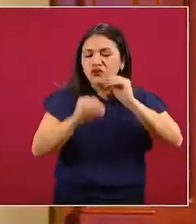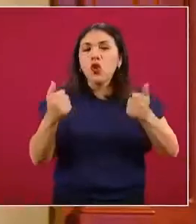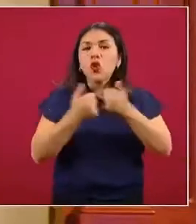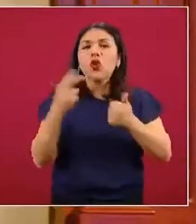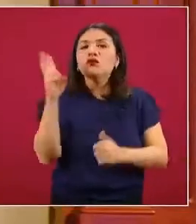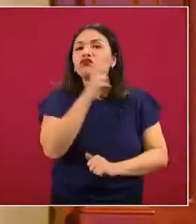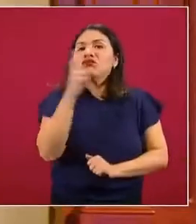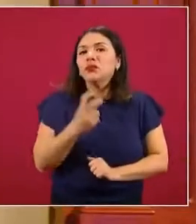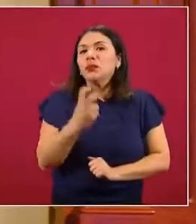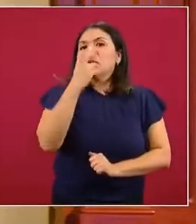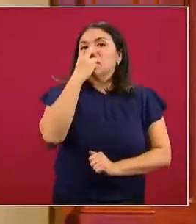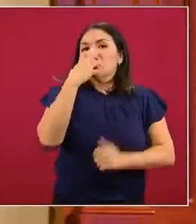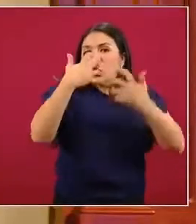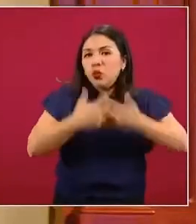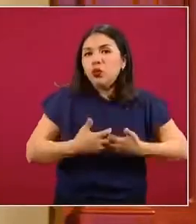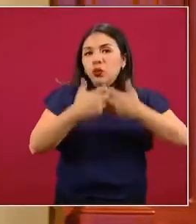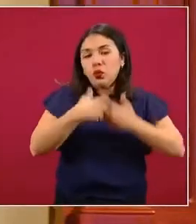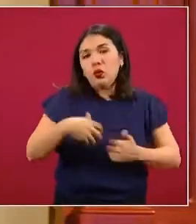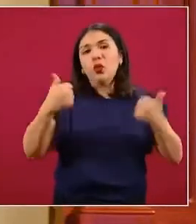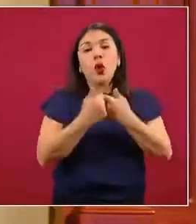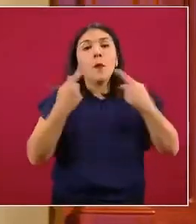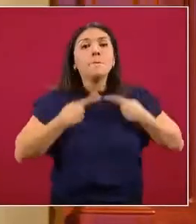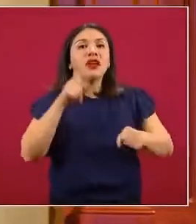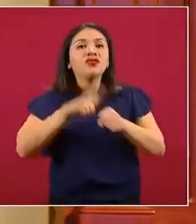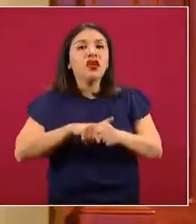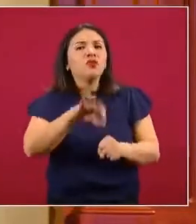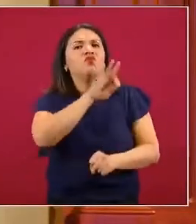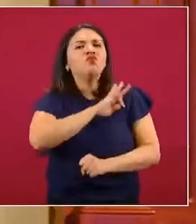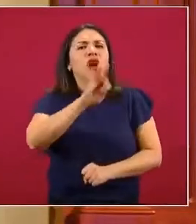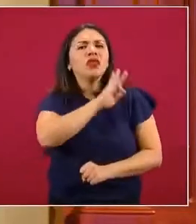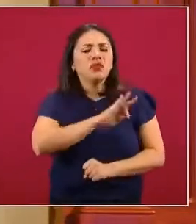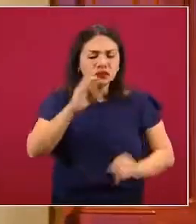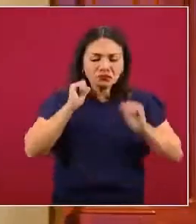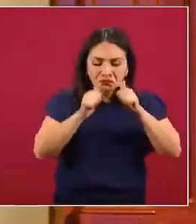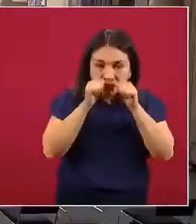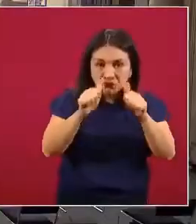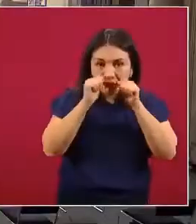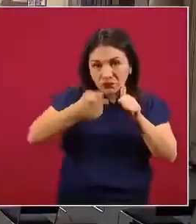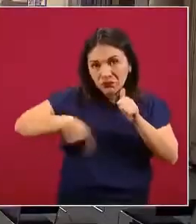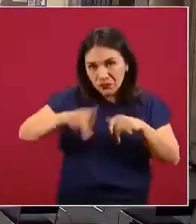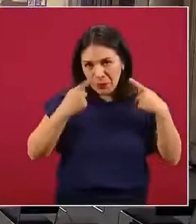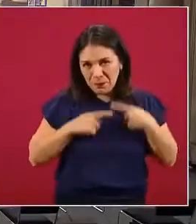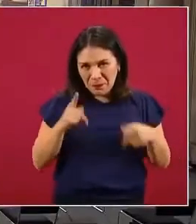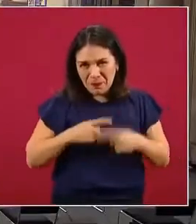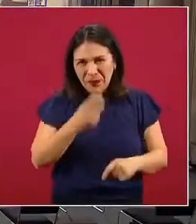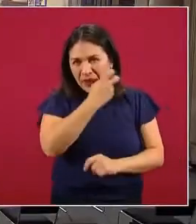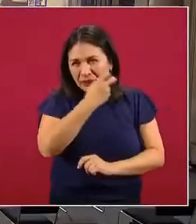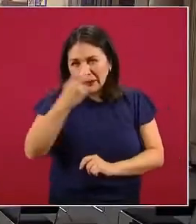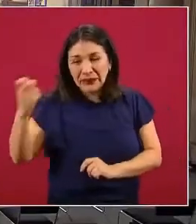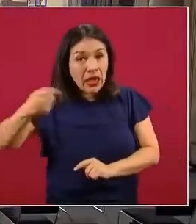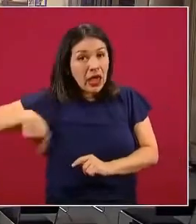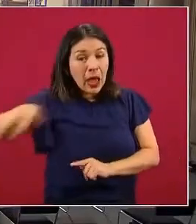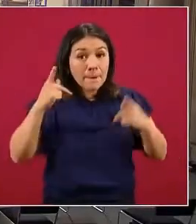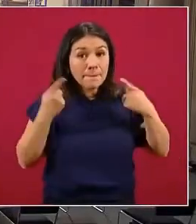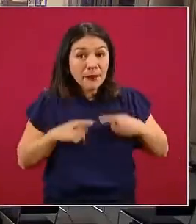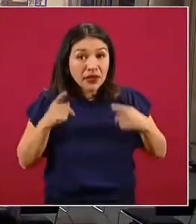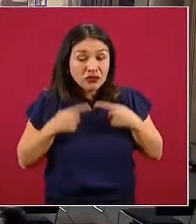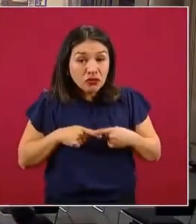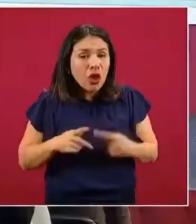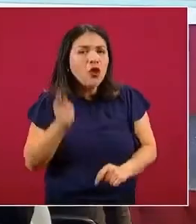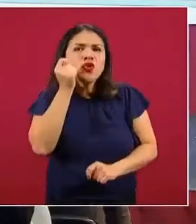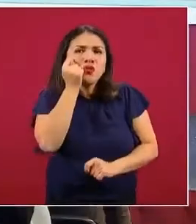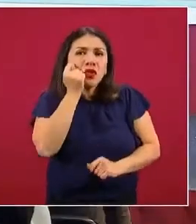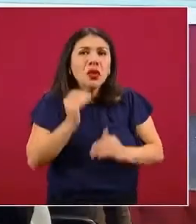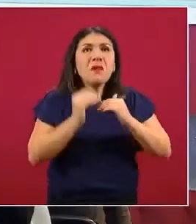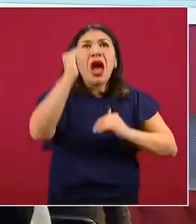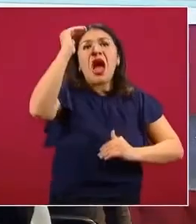ventilador y personal capacitado para poder atender a este tipo de pacientes. Entonces, todas estas personas en menor o